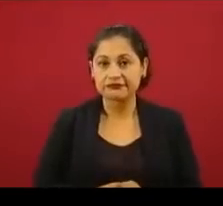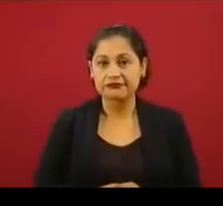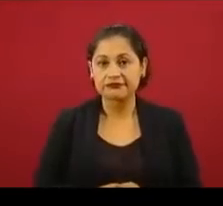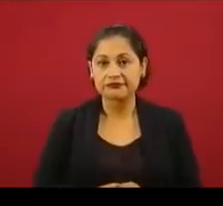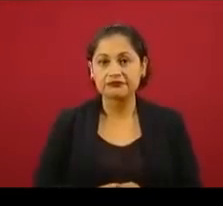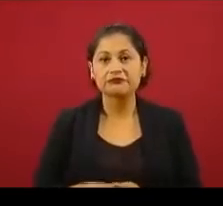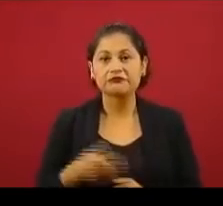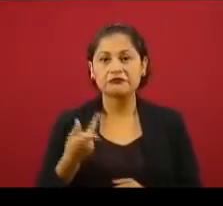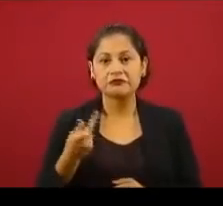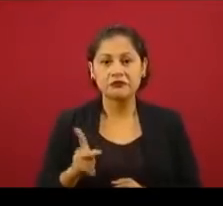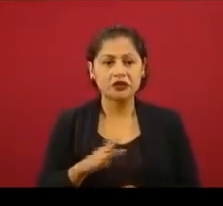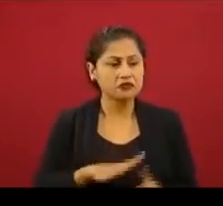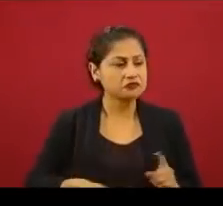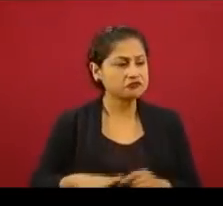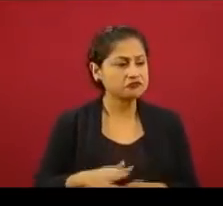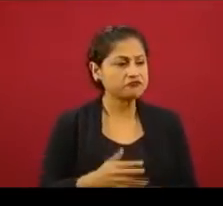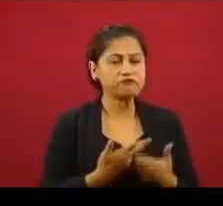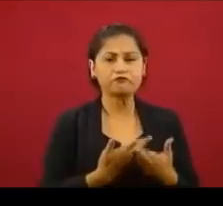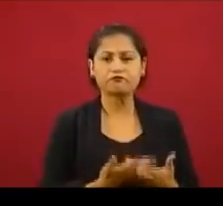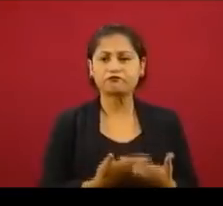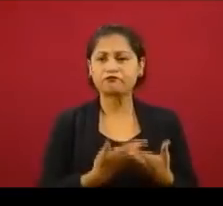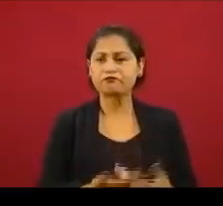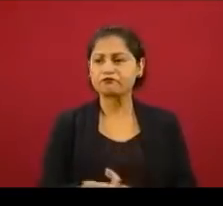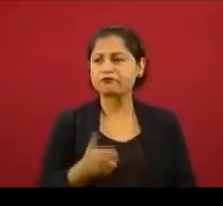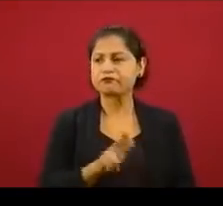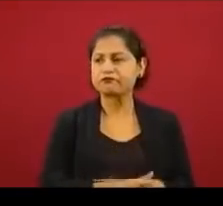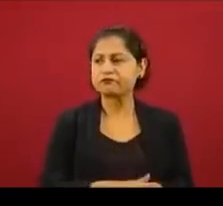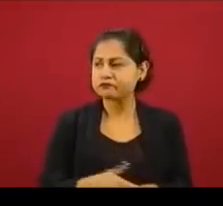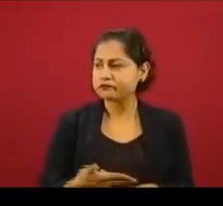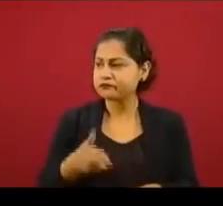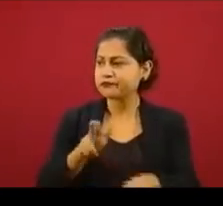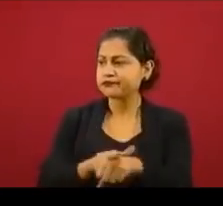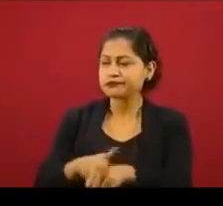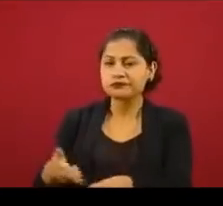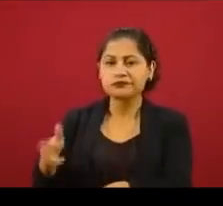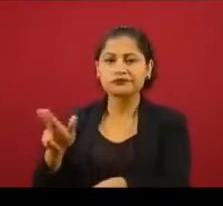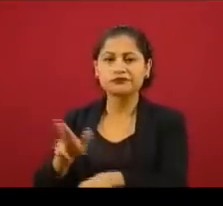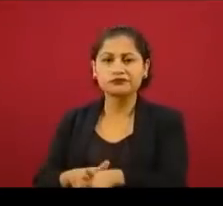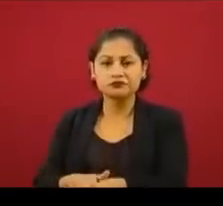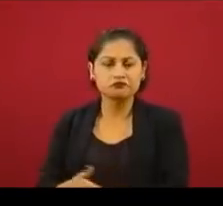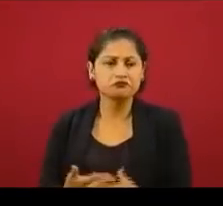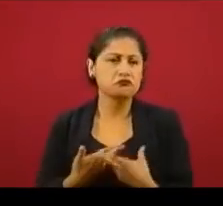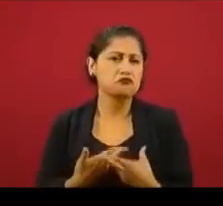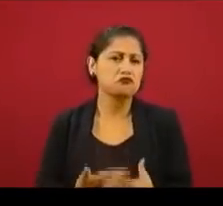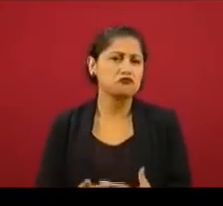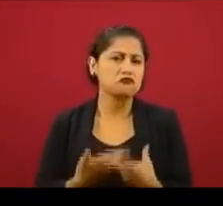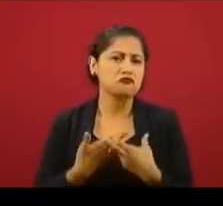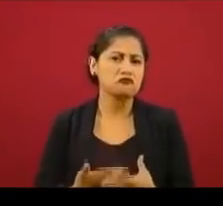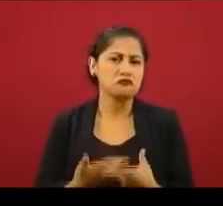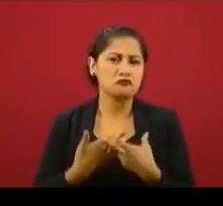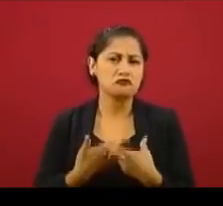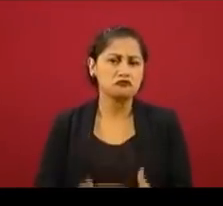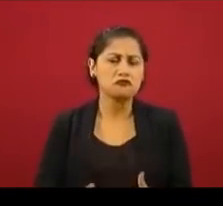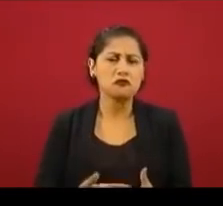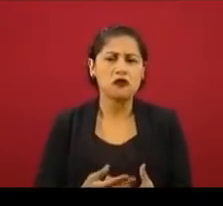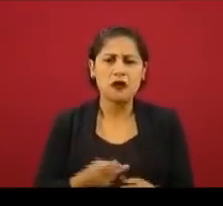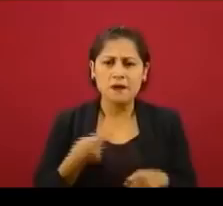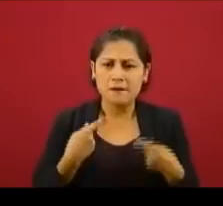tenemos reservas médicas, tenemos reservas